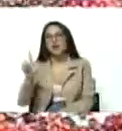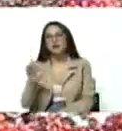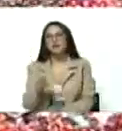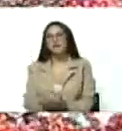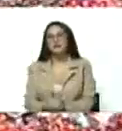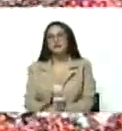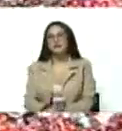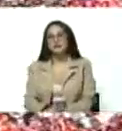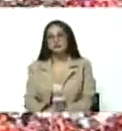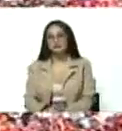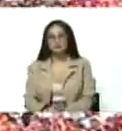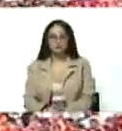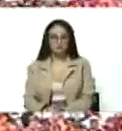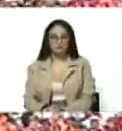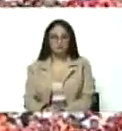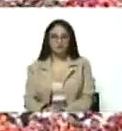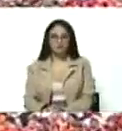Sedeño.